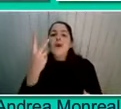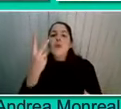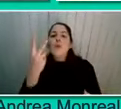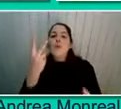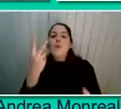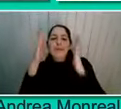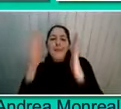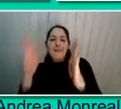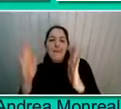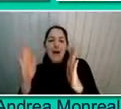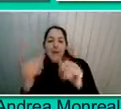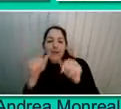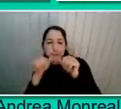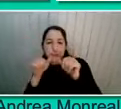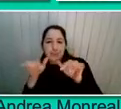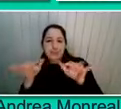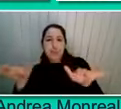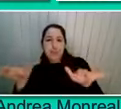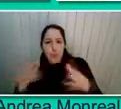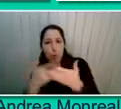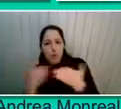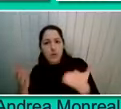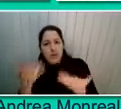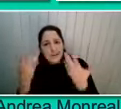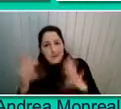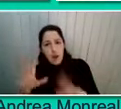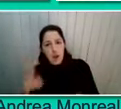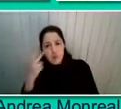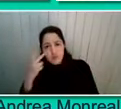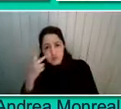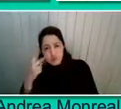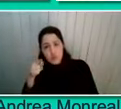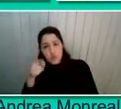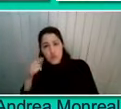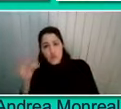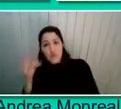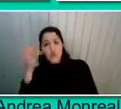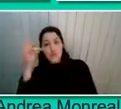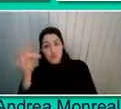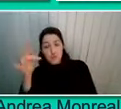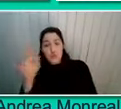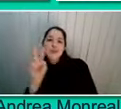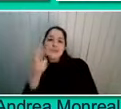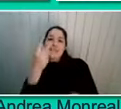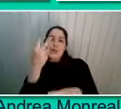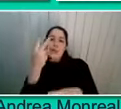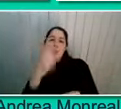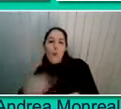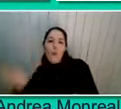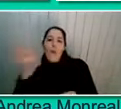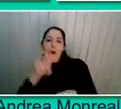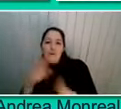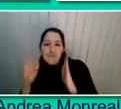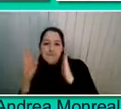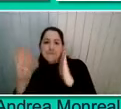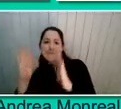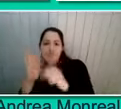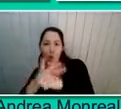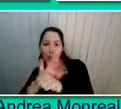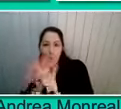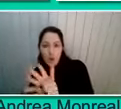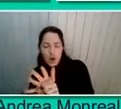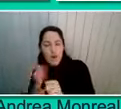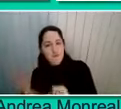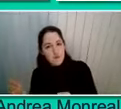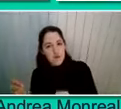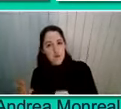están visualizando ese escenario y preparándose para esa segunda oleada. No hablemos de rebrotes, sino que una segunda oleada de contagio,